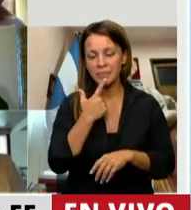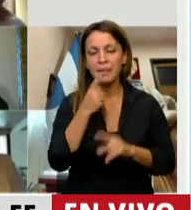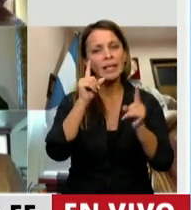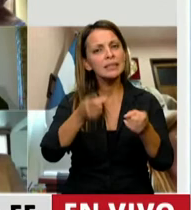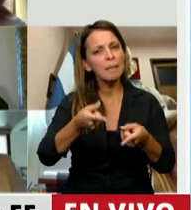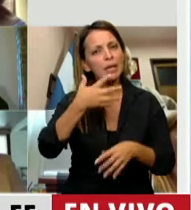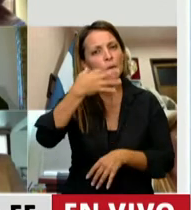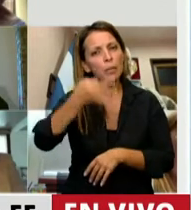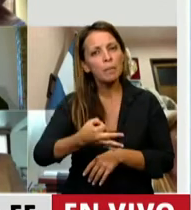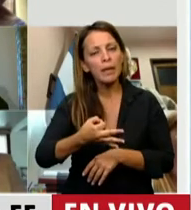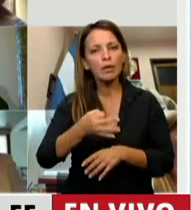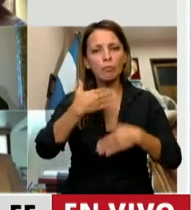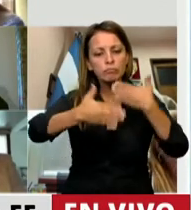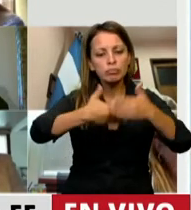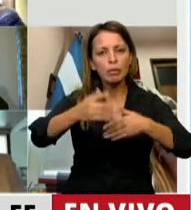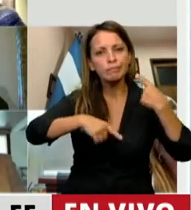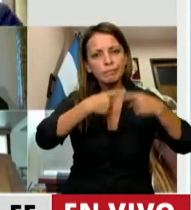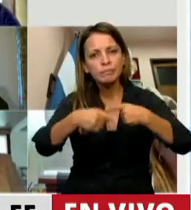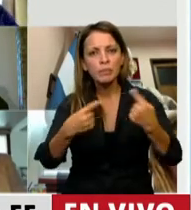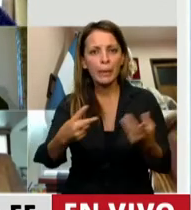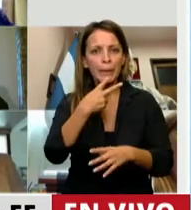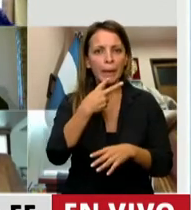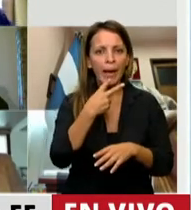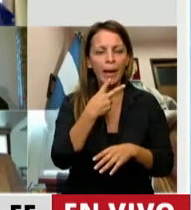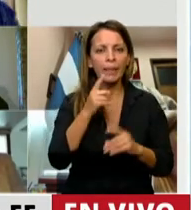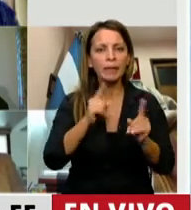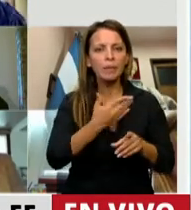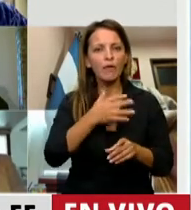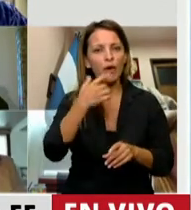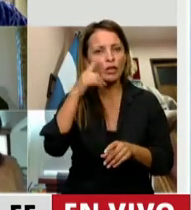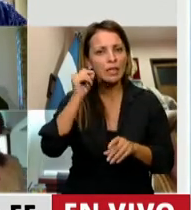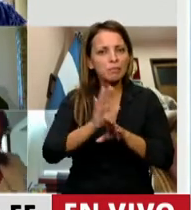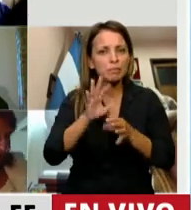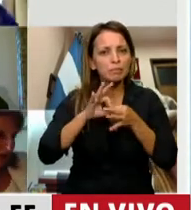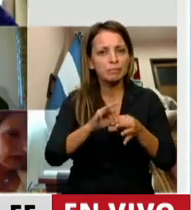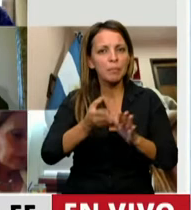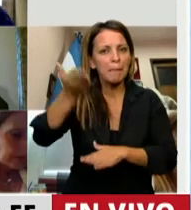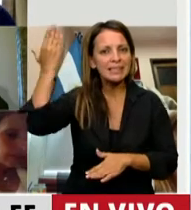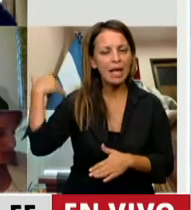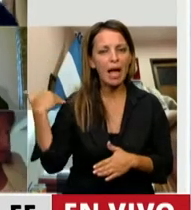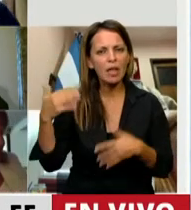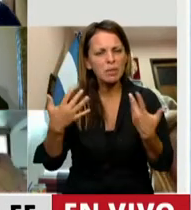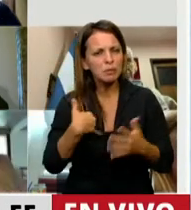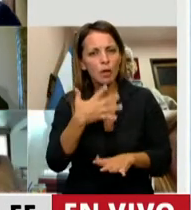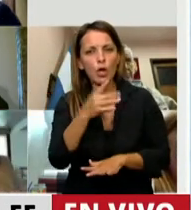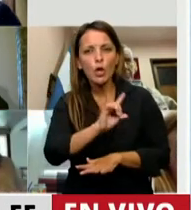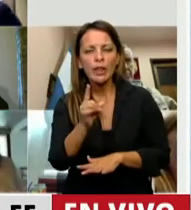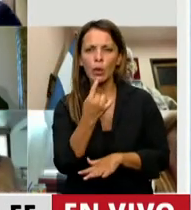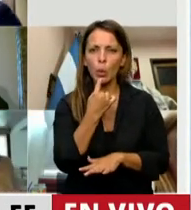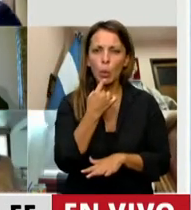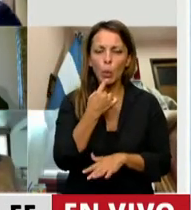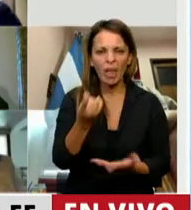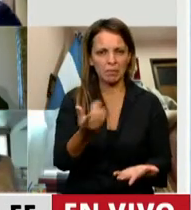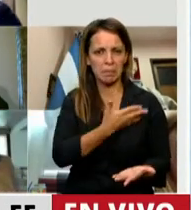de la transición verde, de que los carburantes fósiles son el pasado. Por eso no entendemos las dudas de la Presidencia de